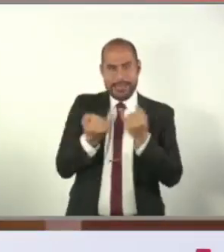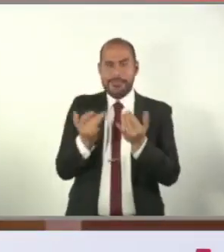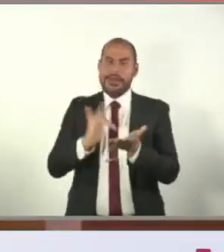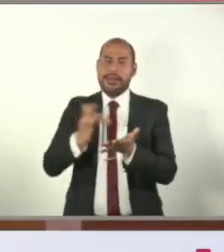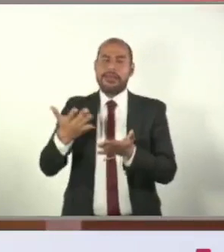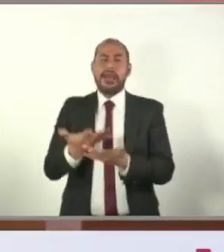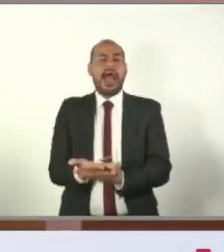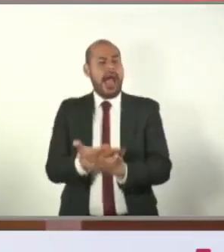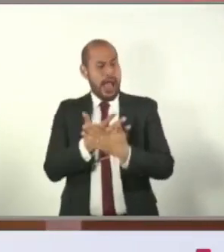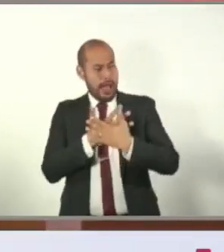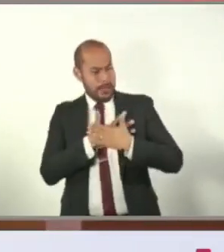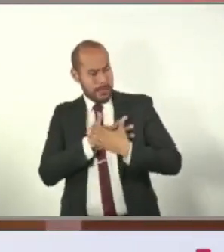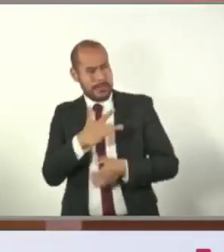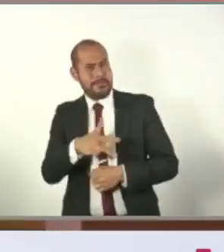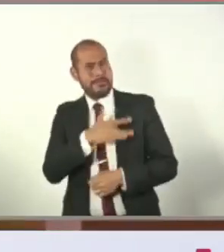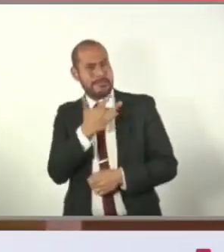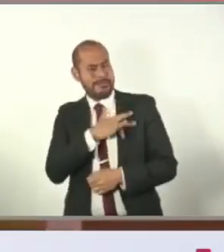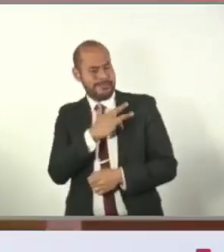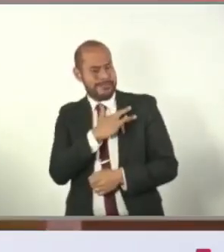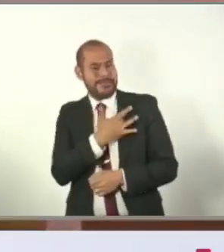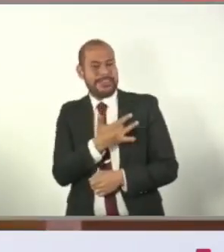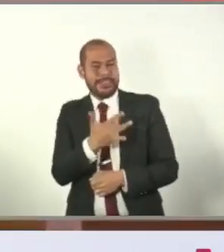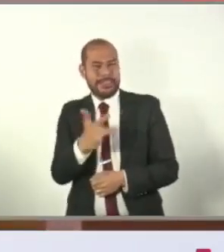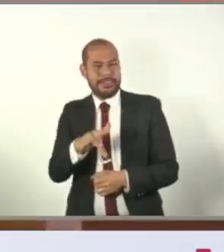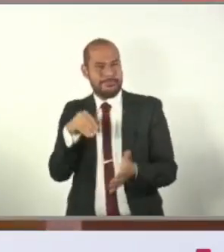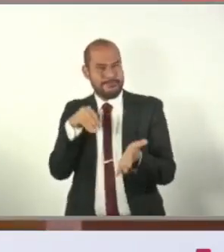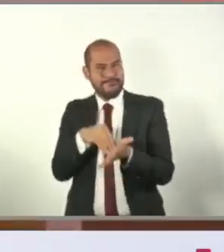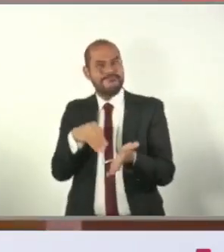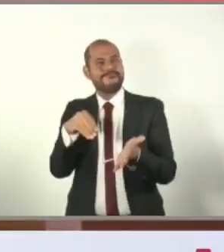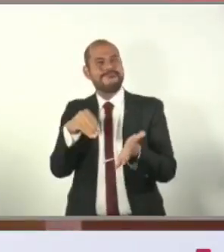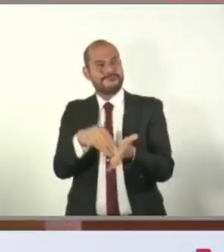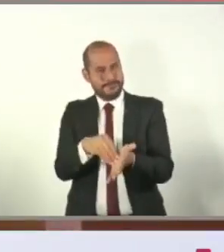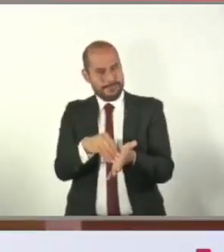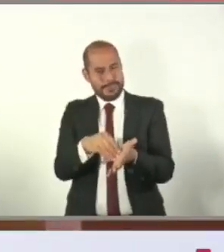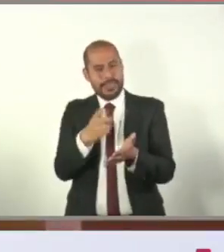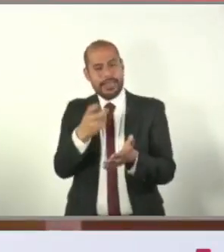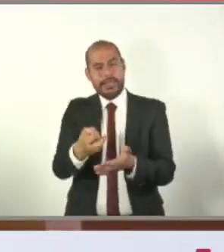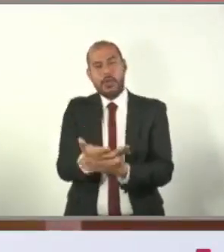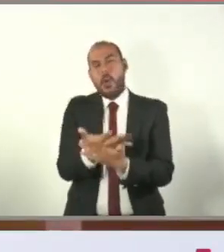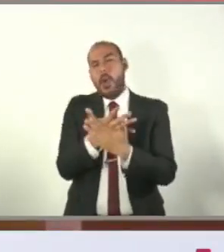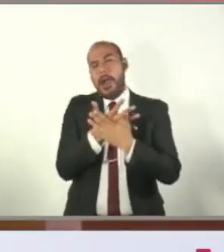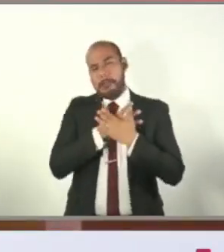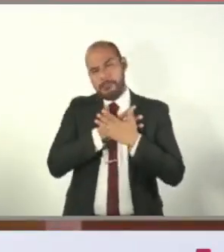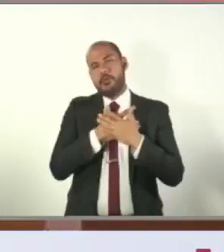Enamórate y permanece en ese amor.